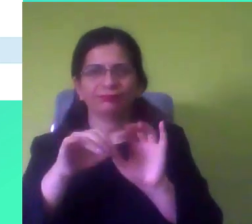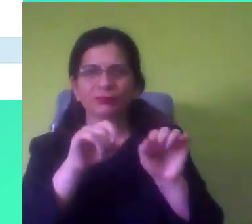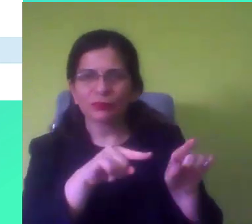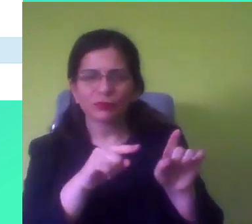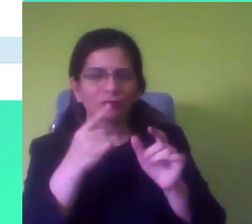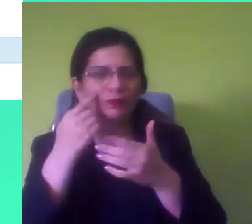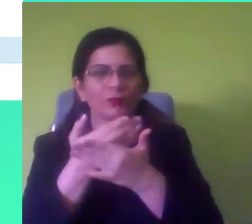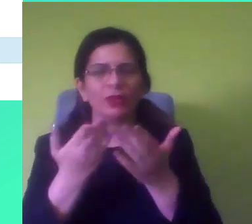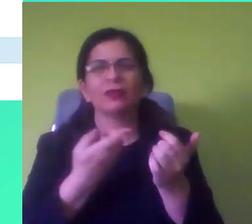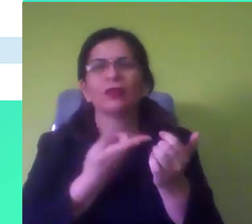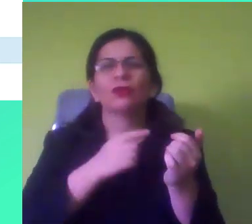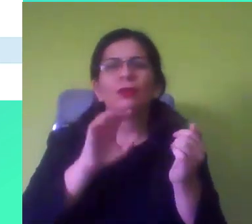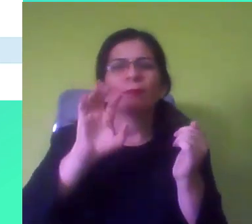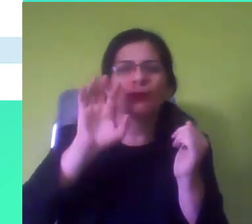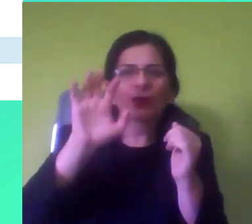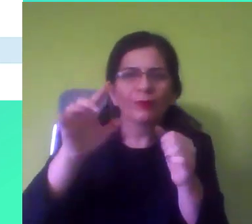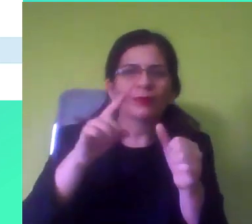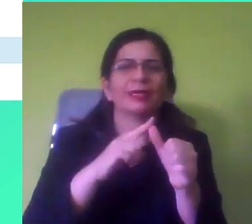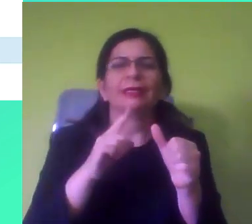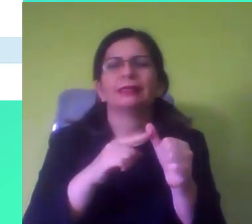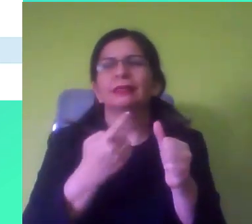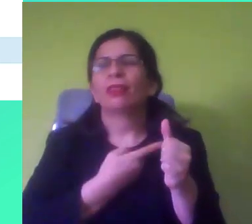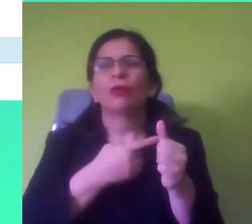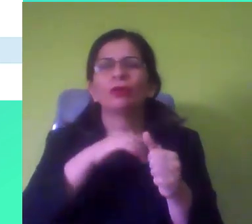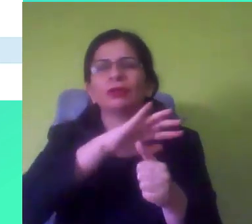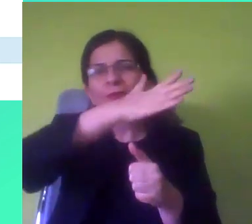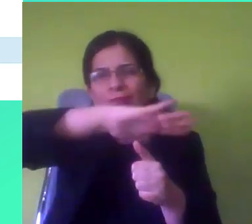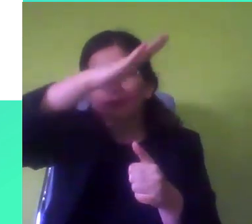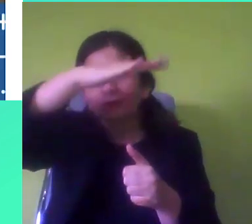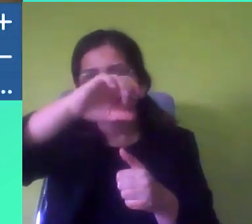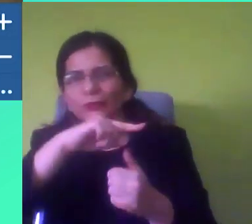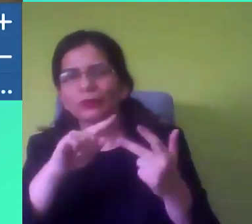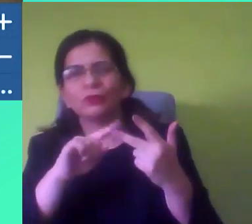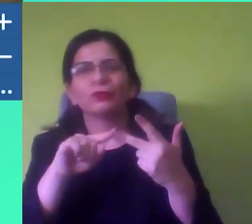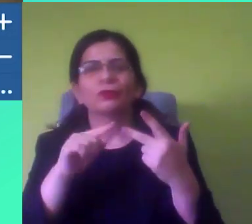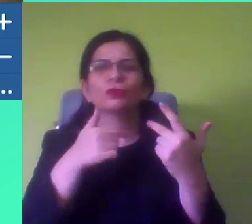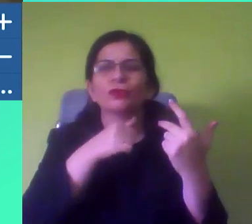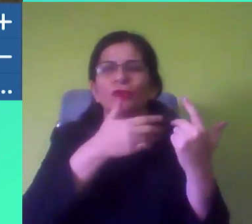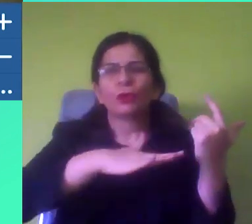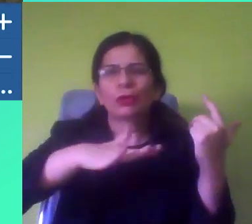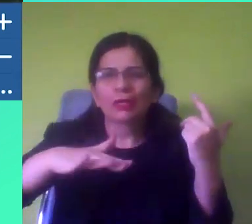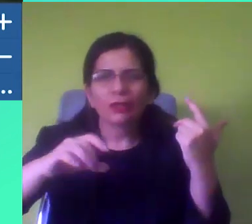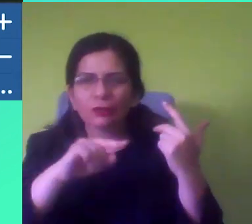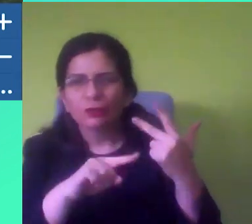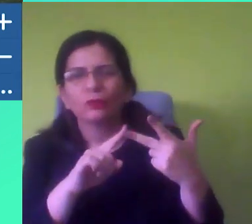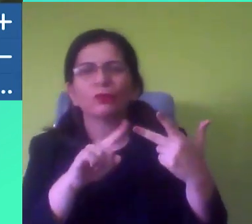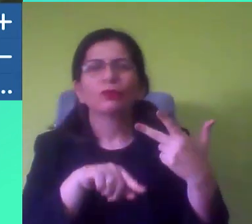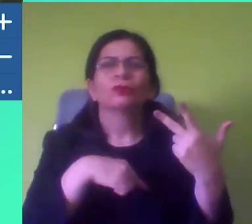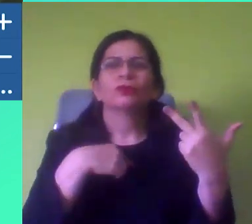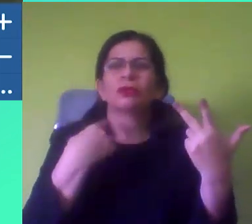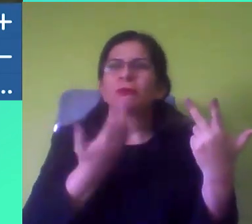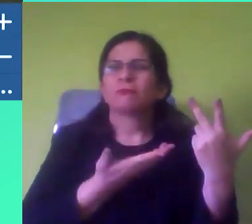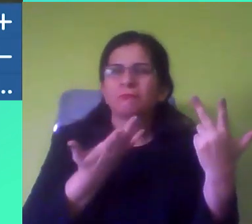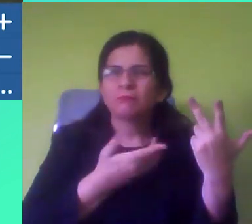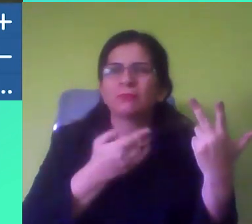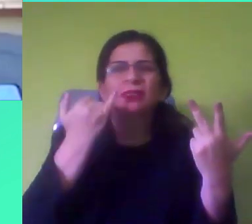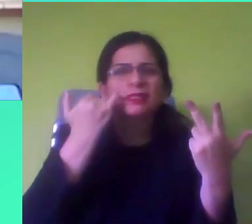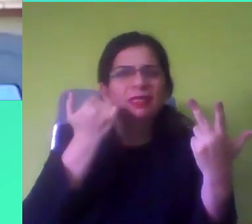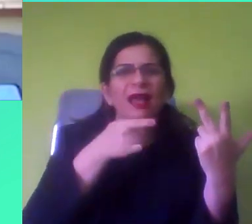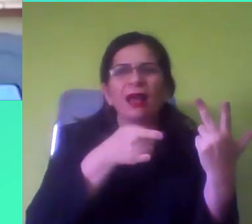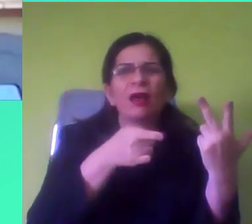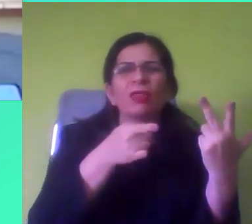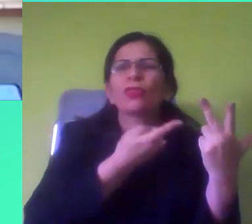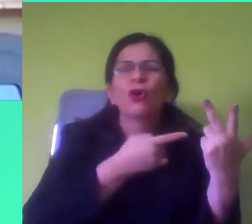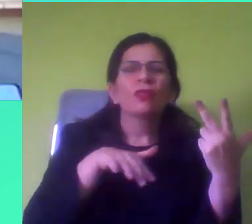glaciar. La provincia en la que se encuentra, la cuenca hidrográfica a la que pertenece, si a esa cuenca fue dividida